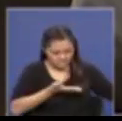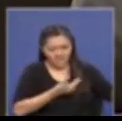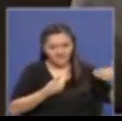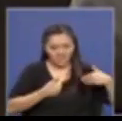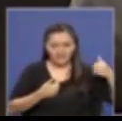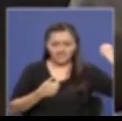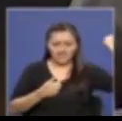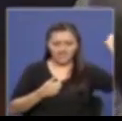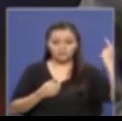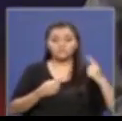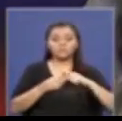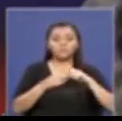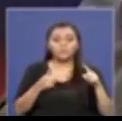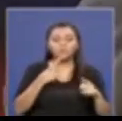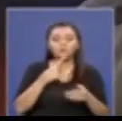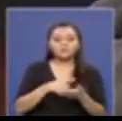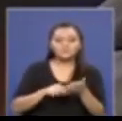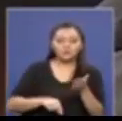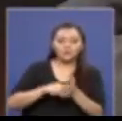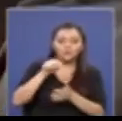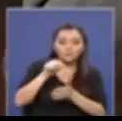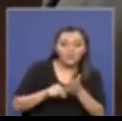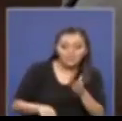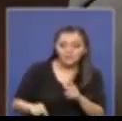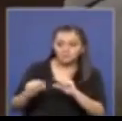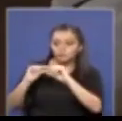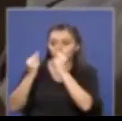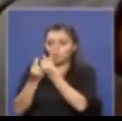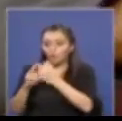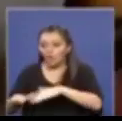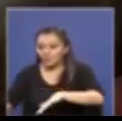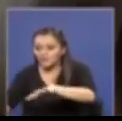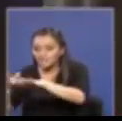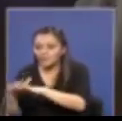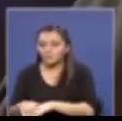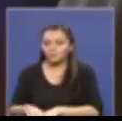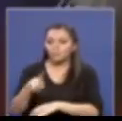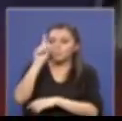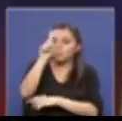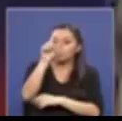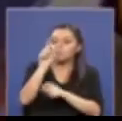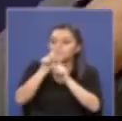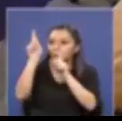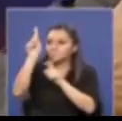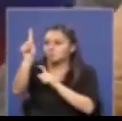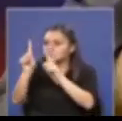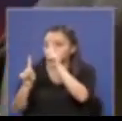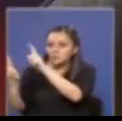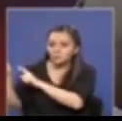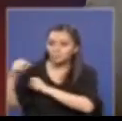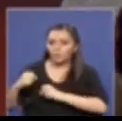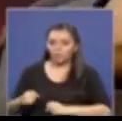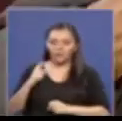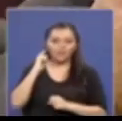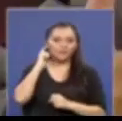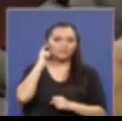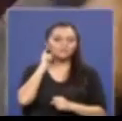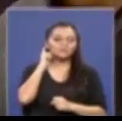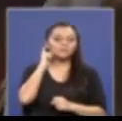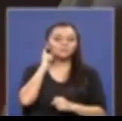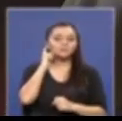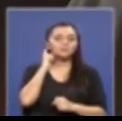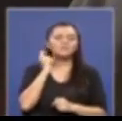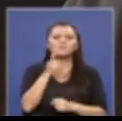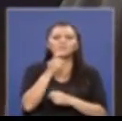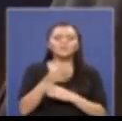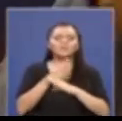laborales. Pero esto de que la contratación colectiva, caso por caso, y el más poderoso saca más del Estado, no hay quien defienda al